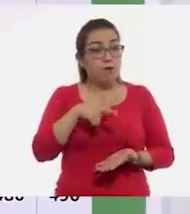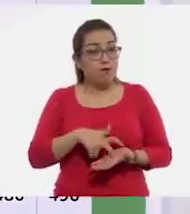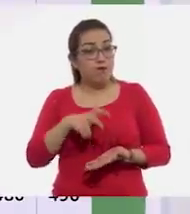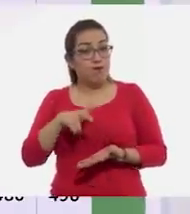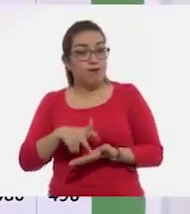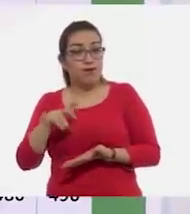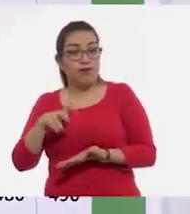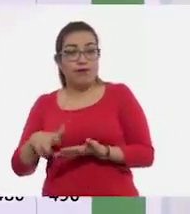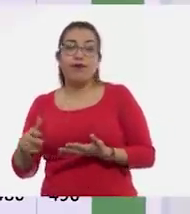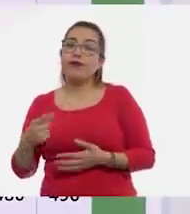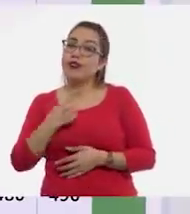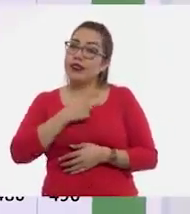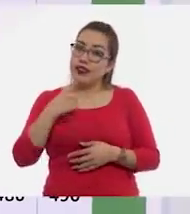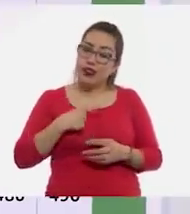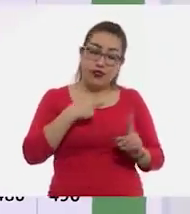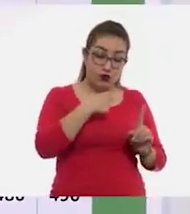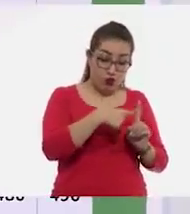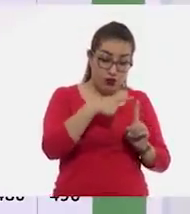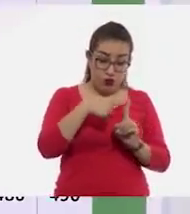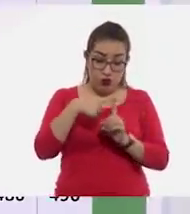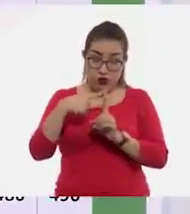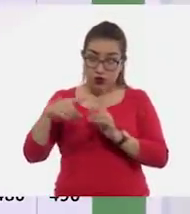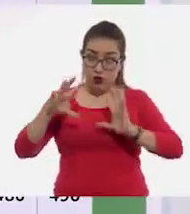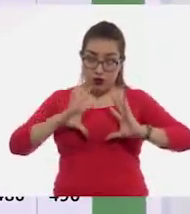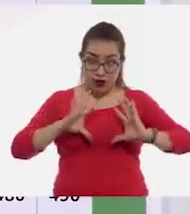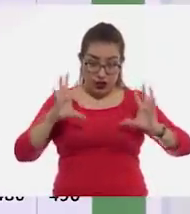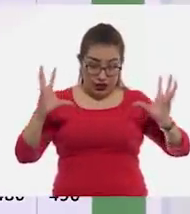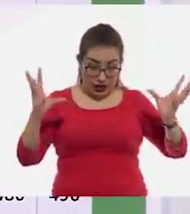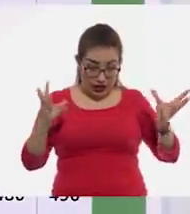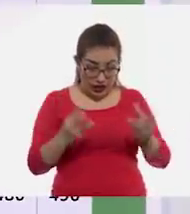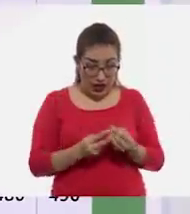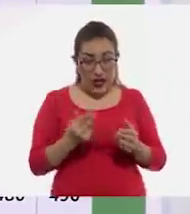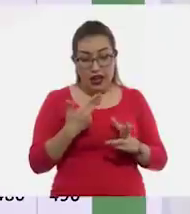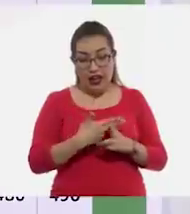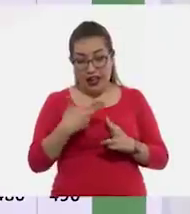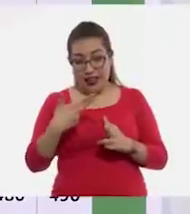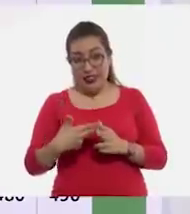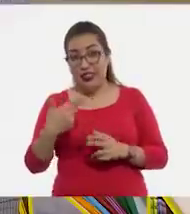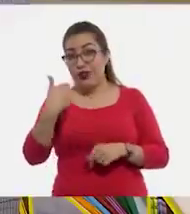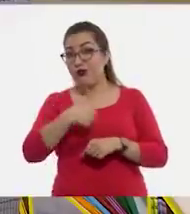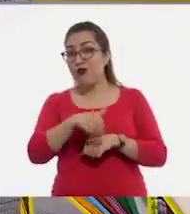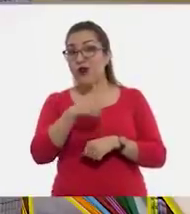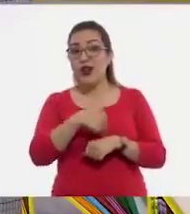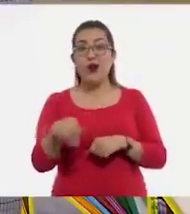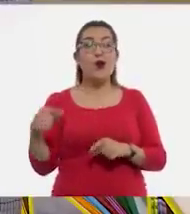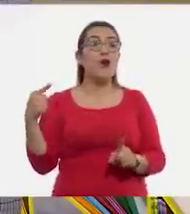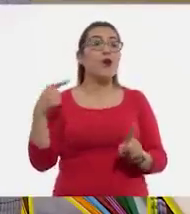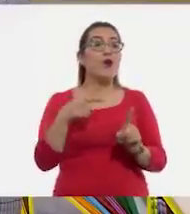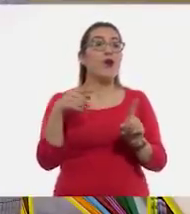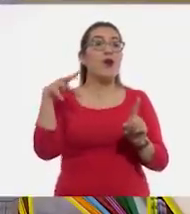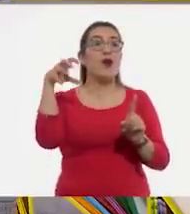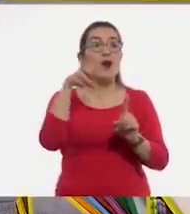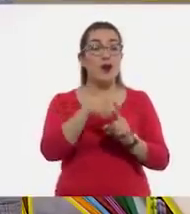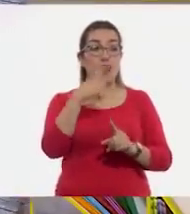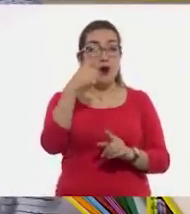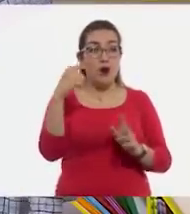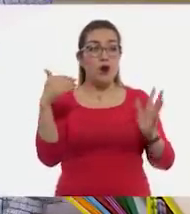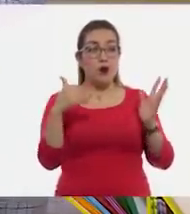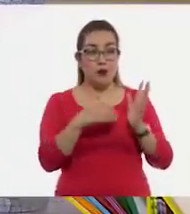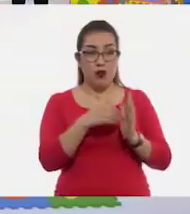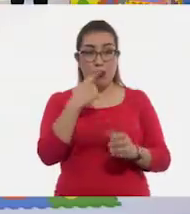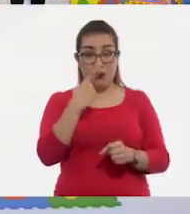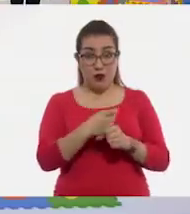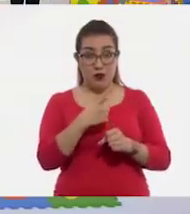lo mismo, cada quien ir sumando y sumando hasta llegar, si se puede, niñas y niños, al número 1000. ¡Ah! Y el que llegue primero va a ganar.